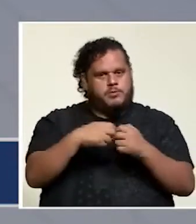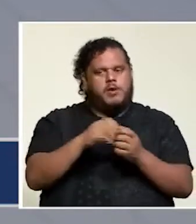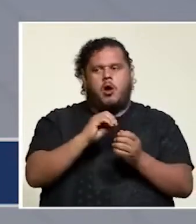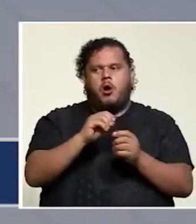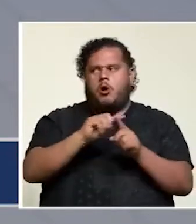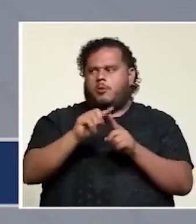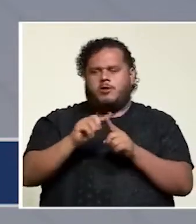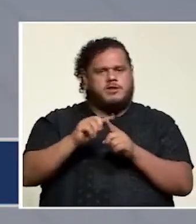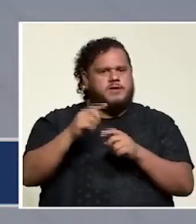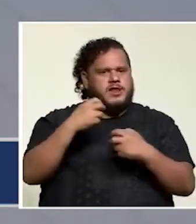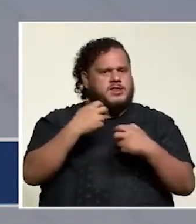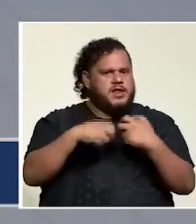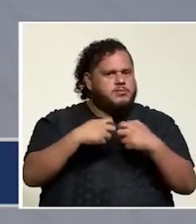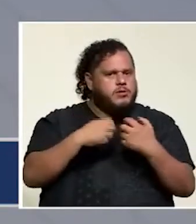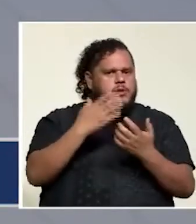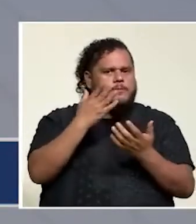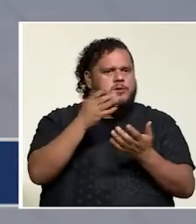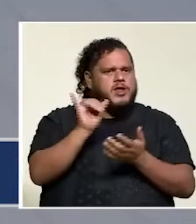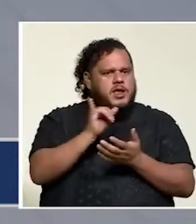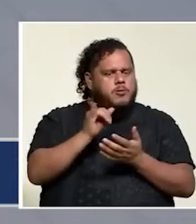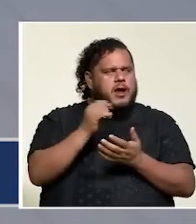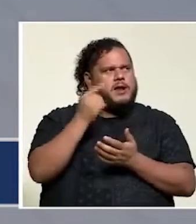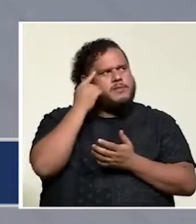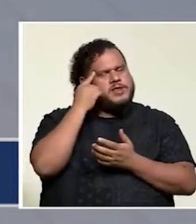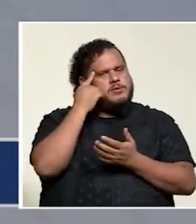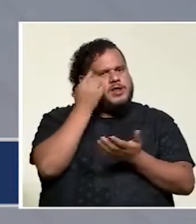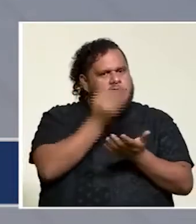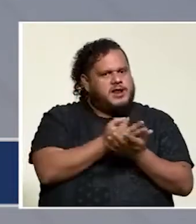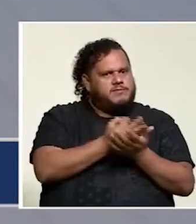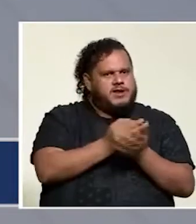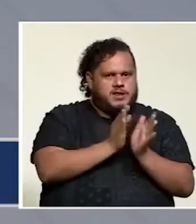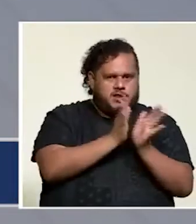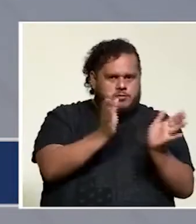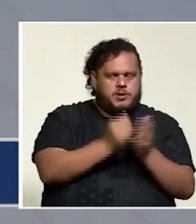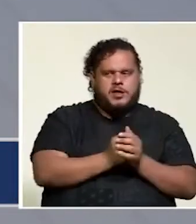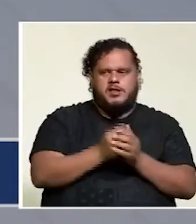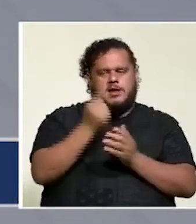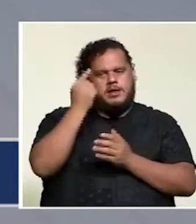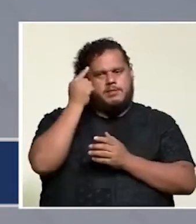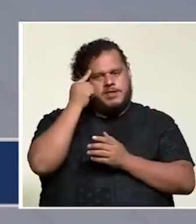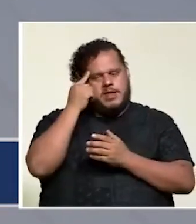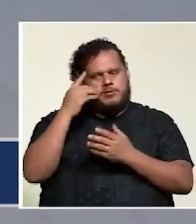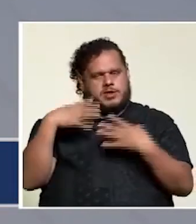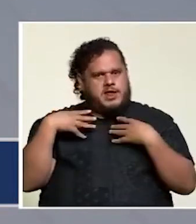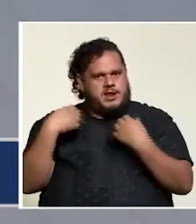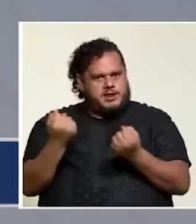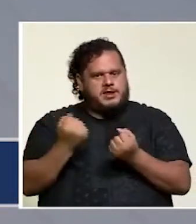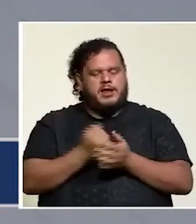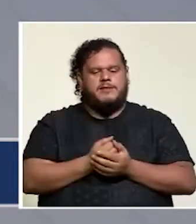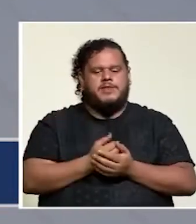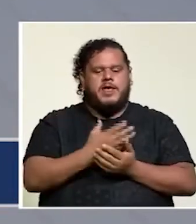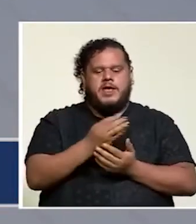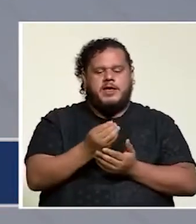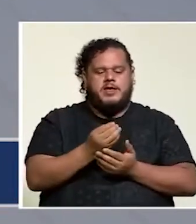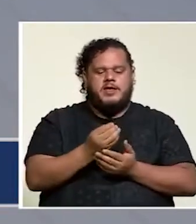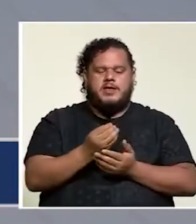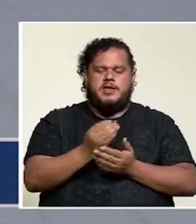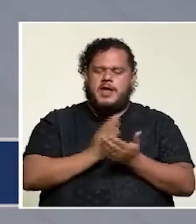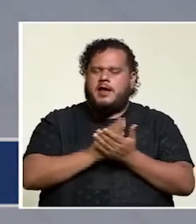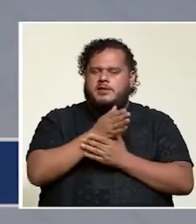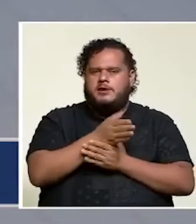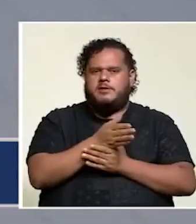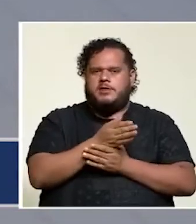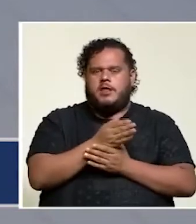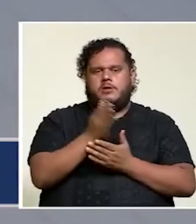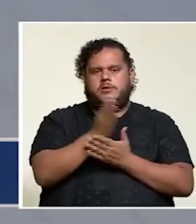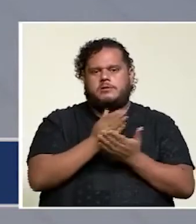varias crisis, porque también pensamos en el de las finanzas públicas, pensamos en la sanitaria, y ha atravesado